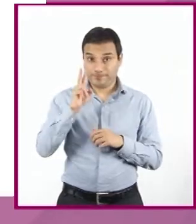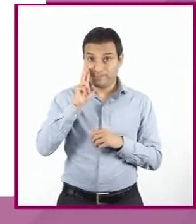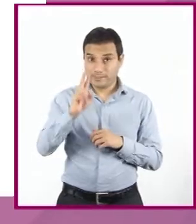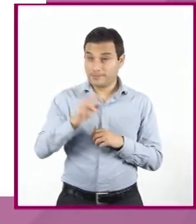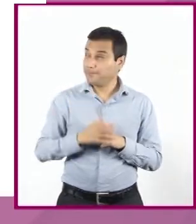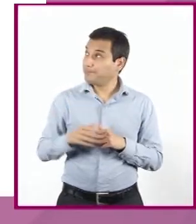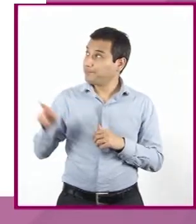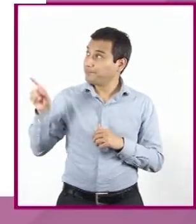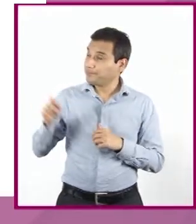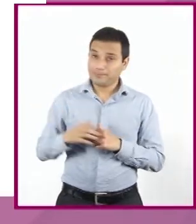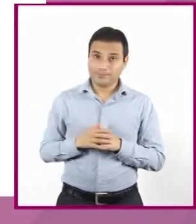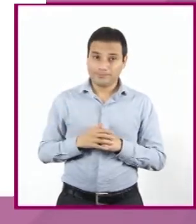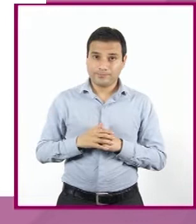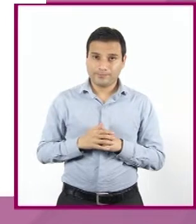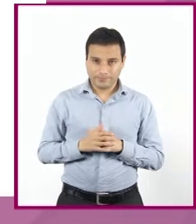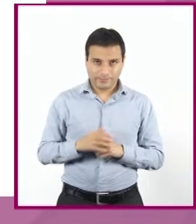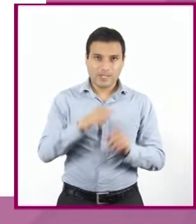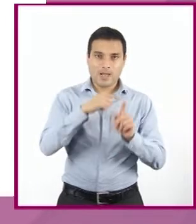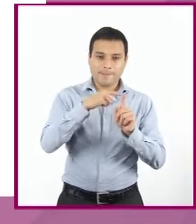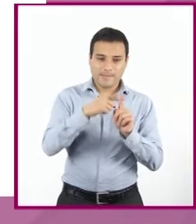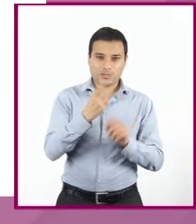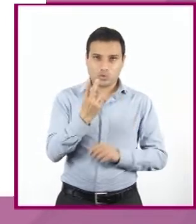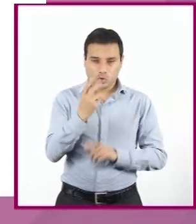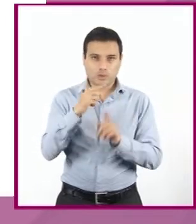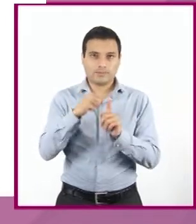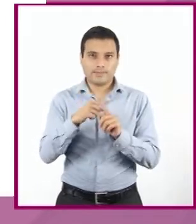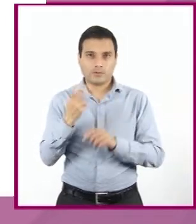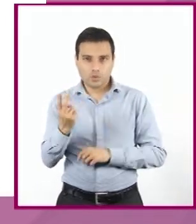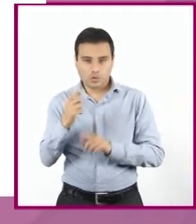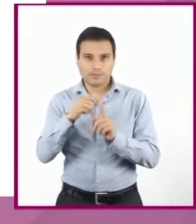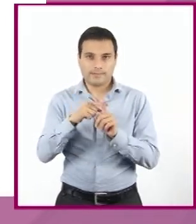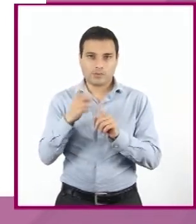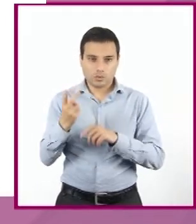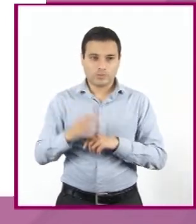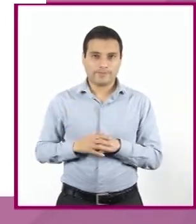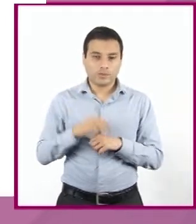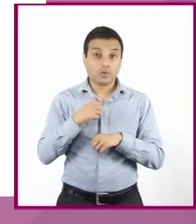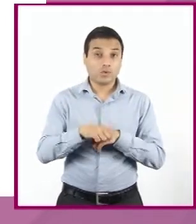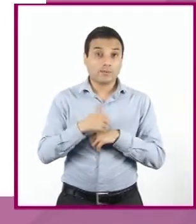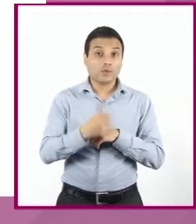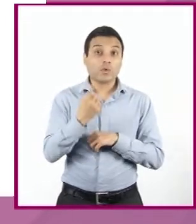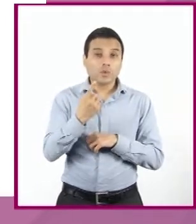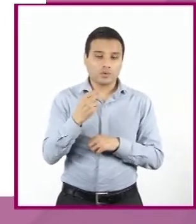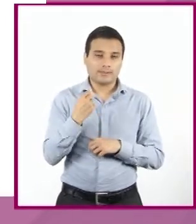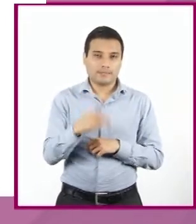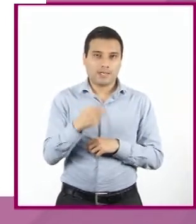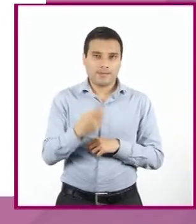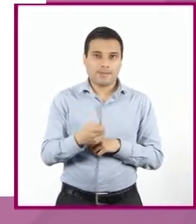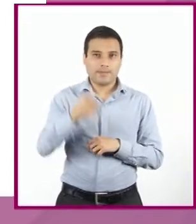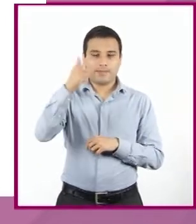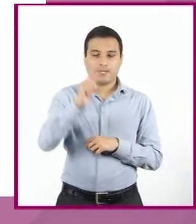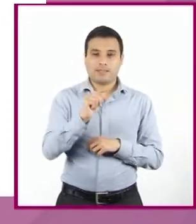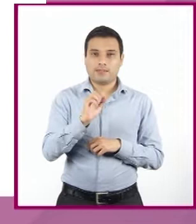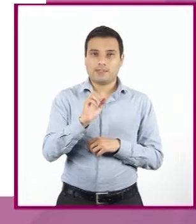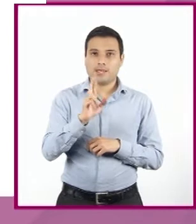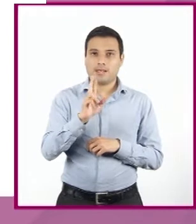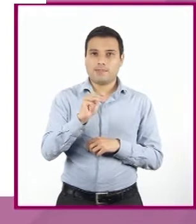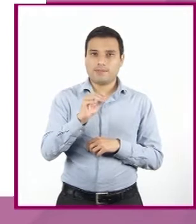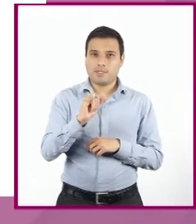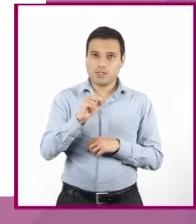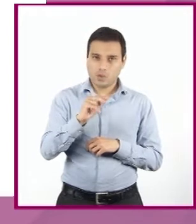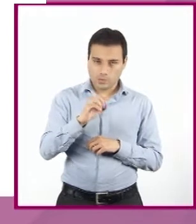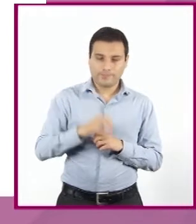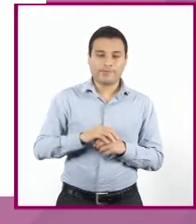esta sucesión aumenta de 2 en 2. La figura 1 se llama primer término, la figura 2